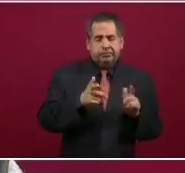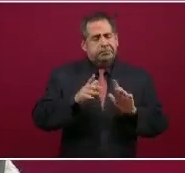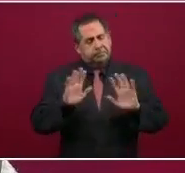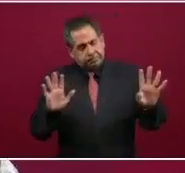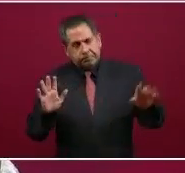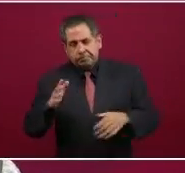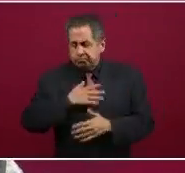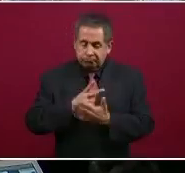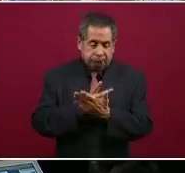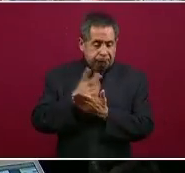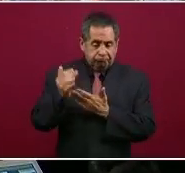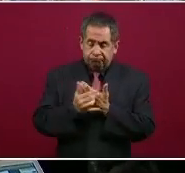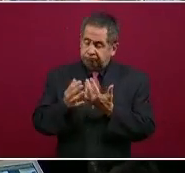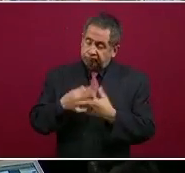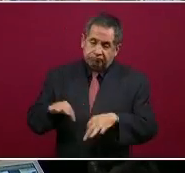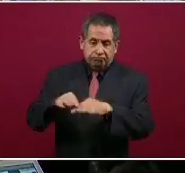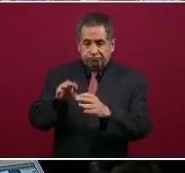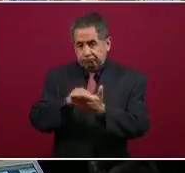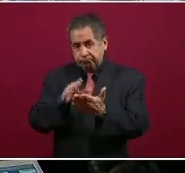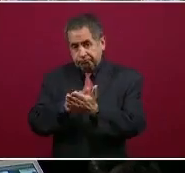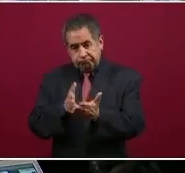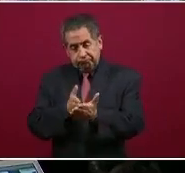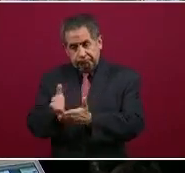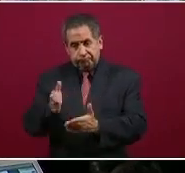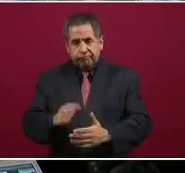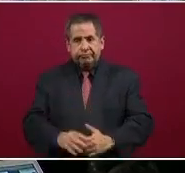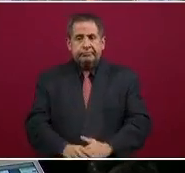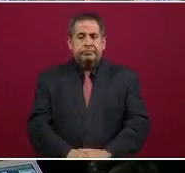consideramos que son proyectos importantes.